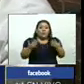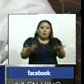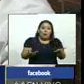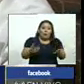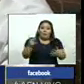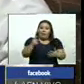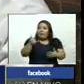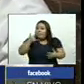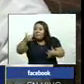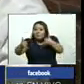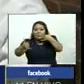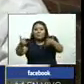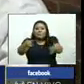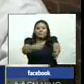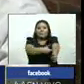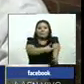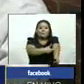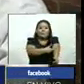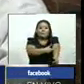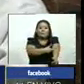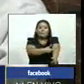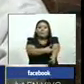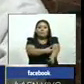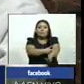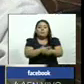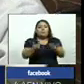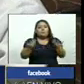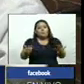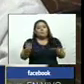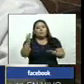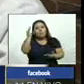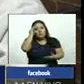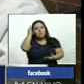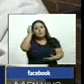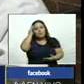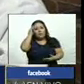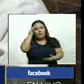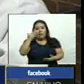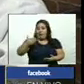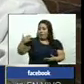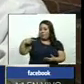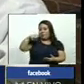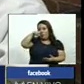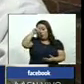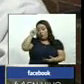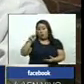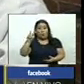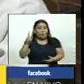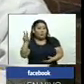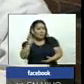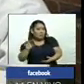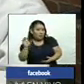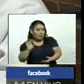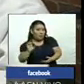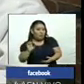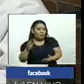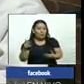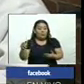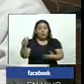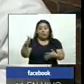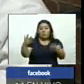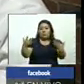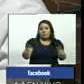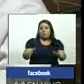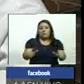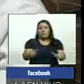con los otros hospitales, pero ellos han comenzado labores desde el día 2 de enero y ellos han